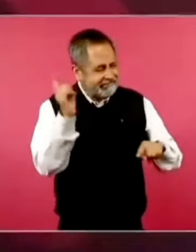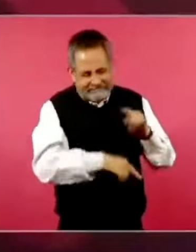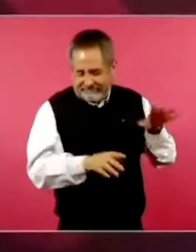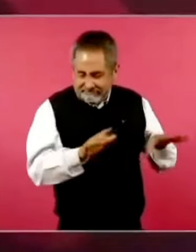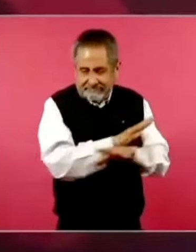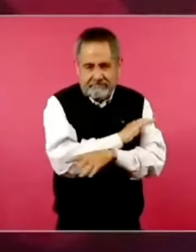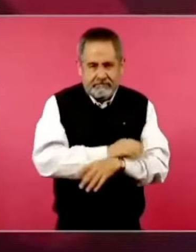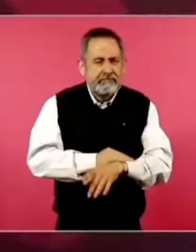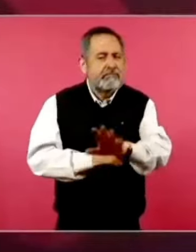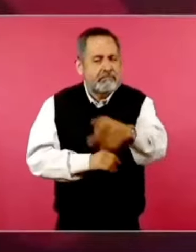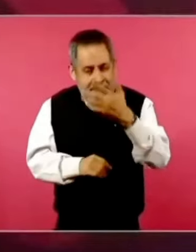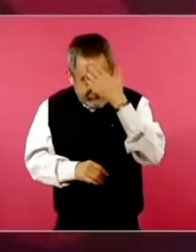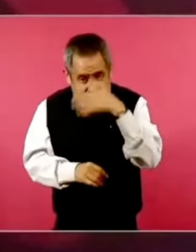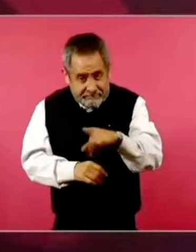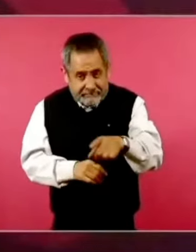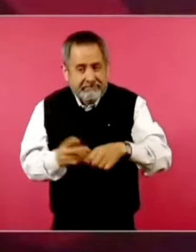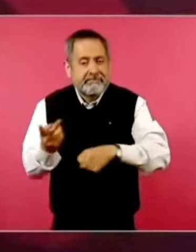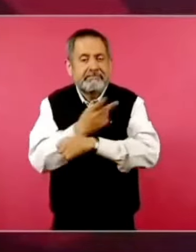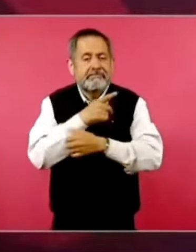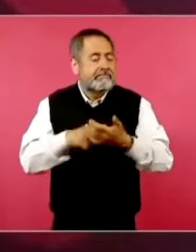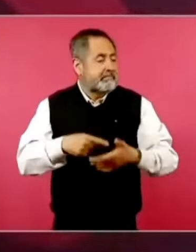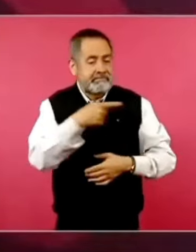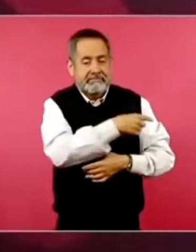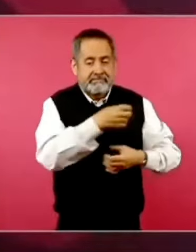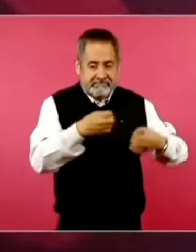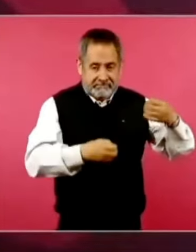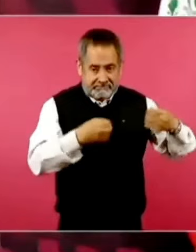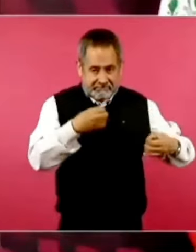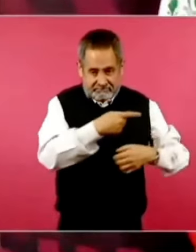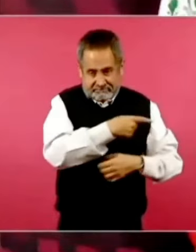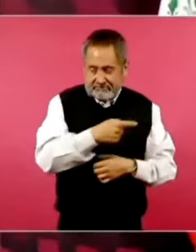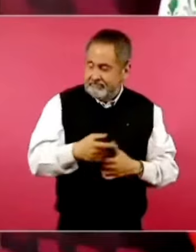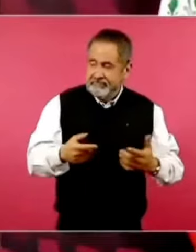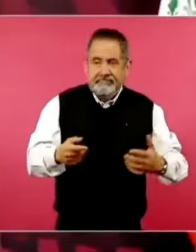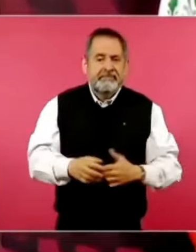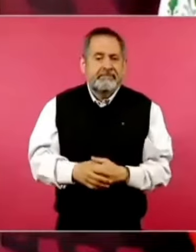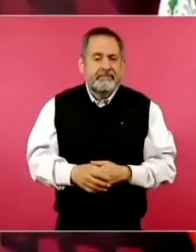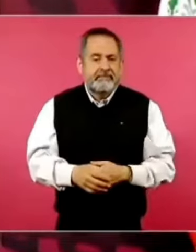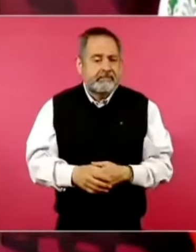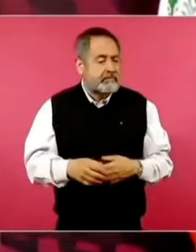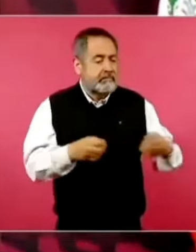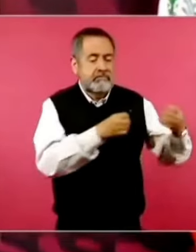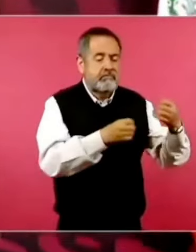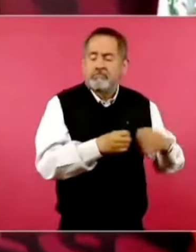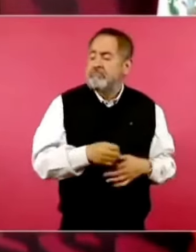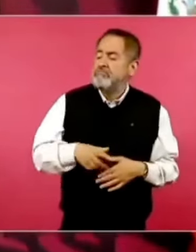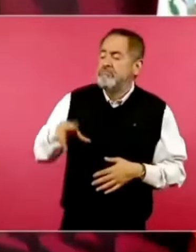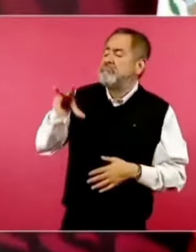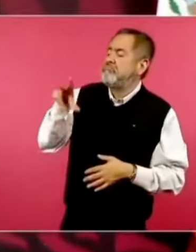un juez este negó